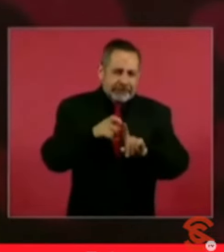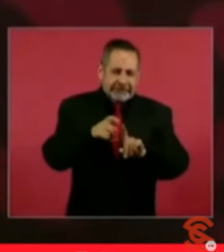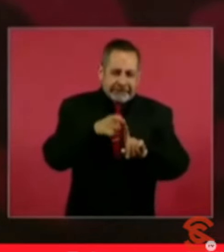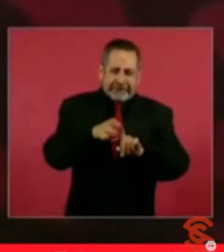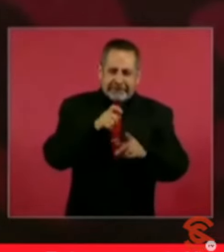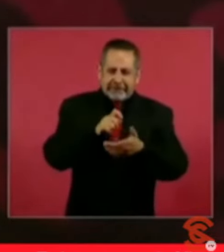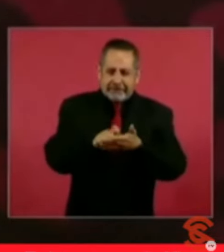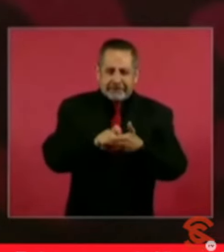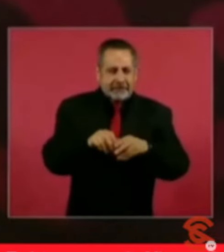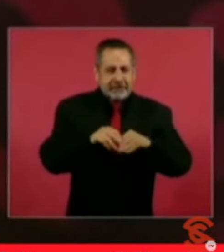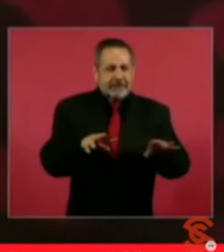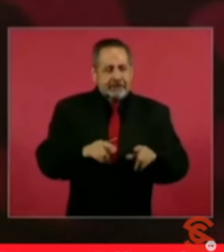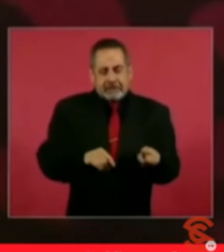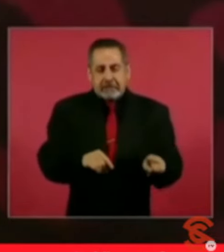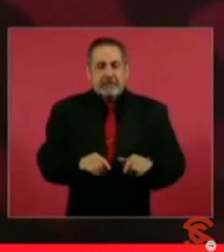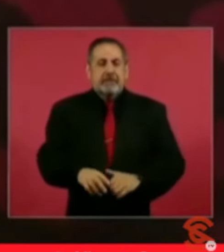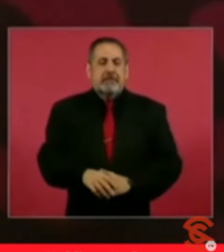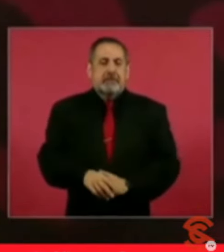está pendiente.